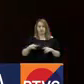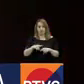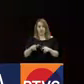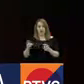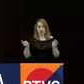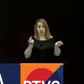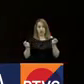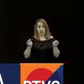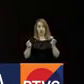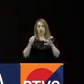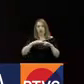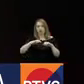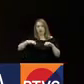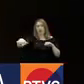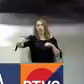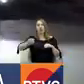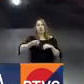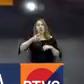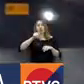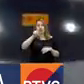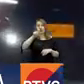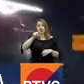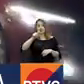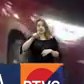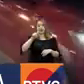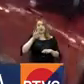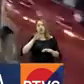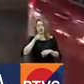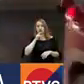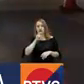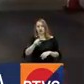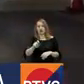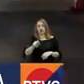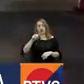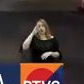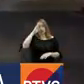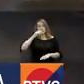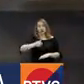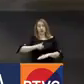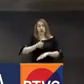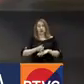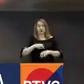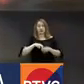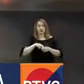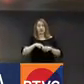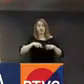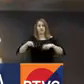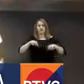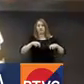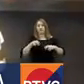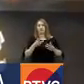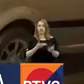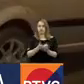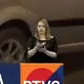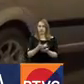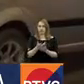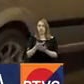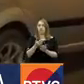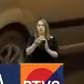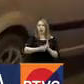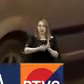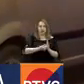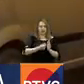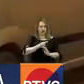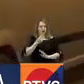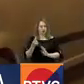hay distribuidos 6 en el área metropolitana de bucaramanga las autoridades de tránsito y transporte dan recomendaciones de tener los documentos al